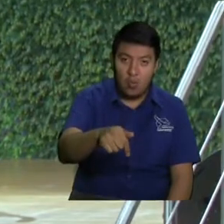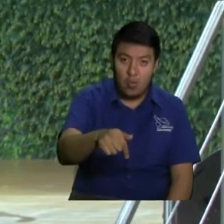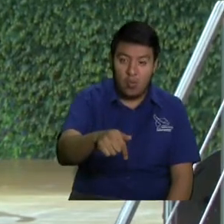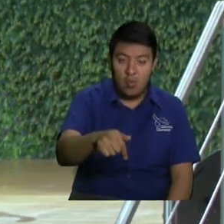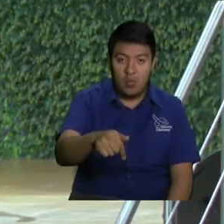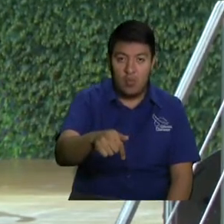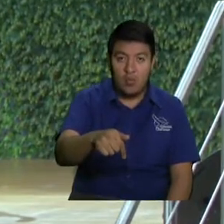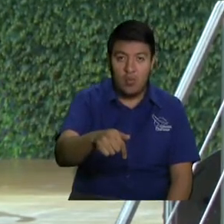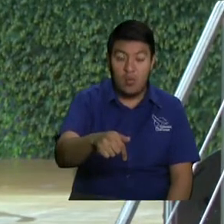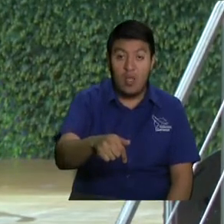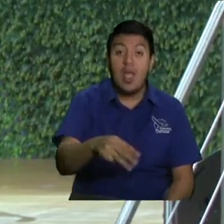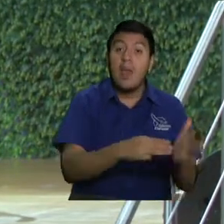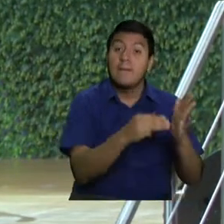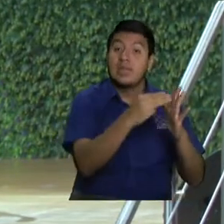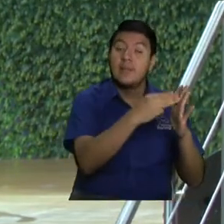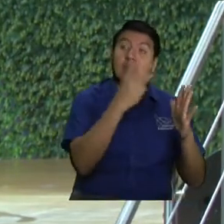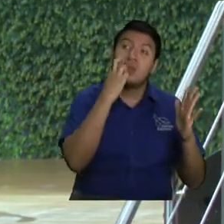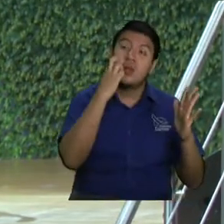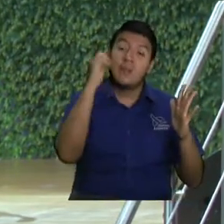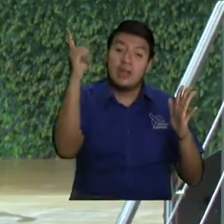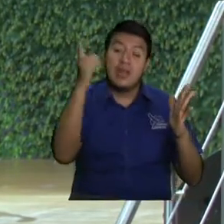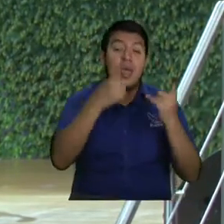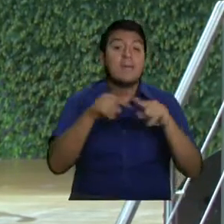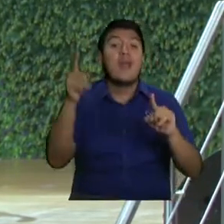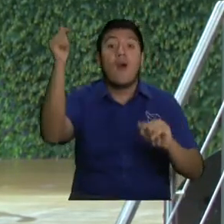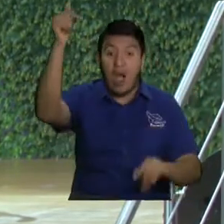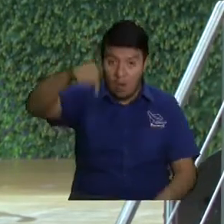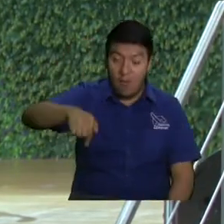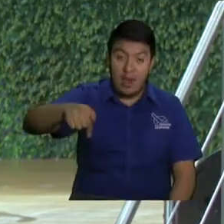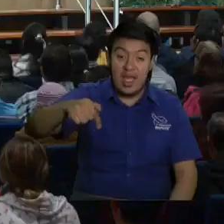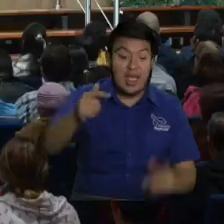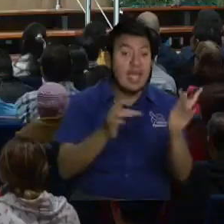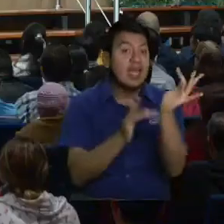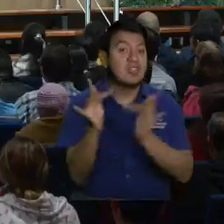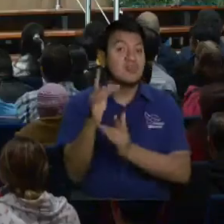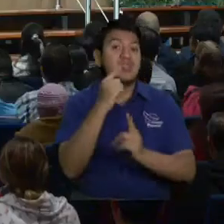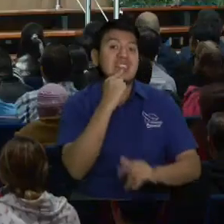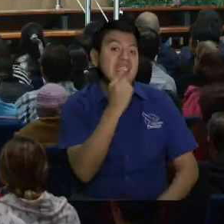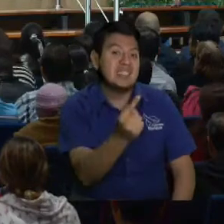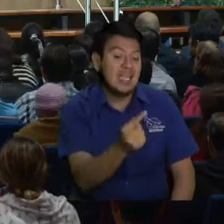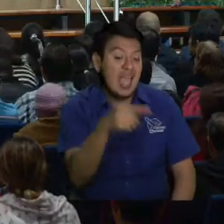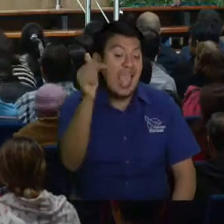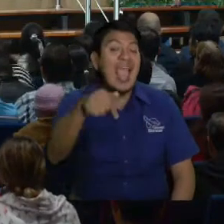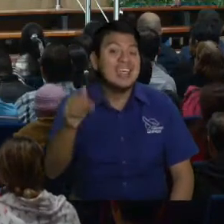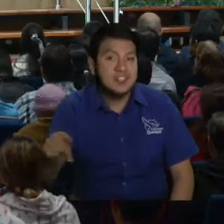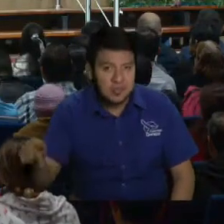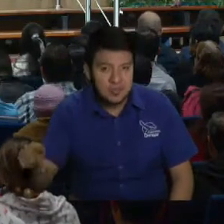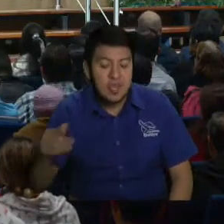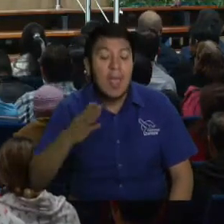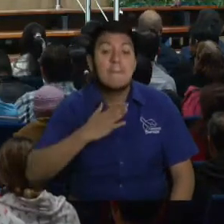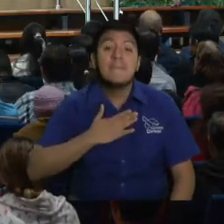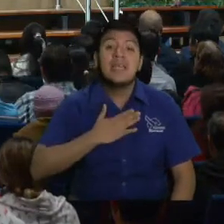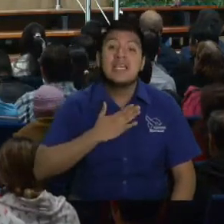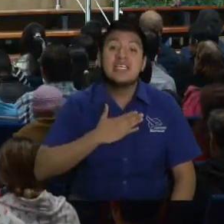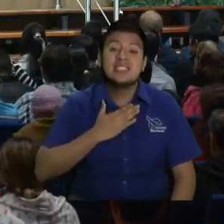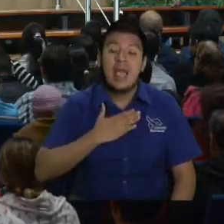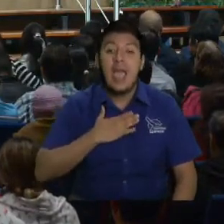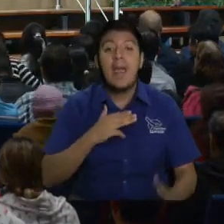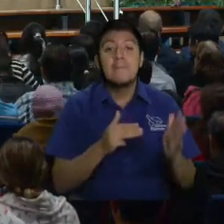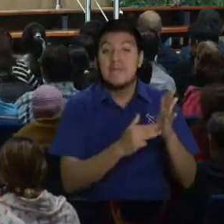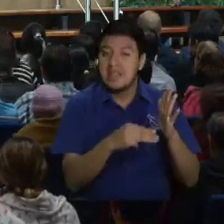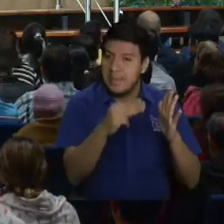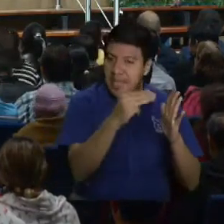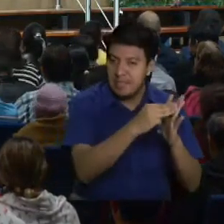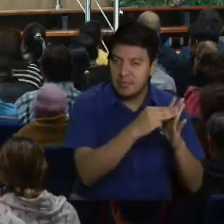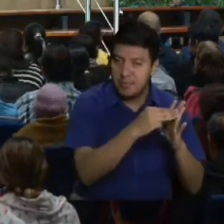antiguo el mandamiento del Padre, pero ahora yo les digo, estos son mis mandamientos, aquellos eran los del Padre, estos